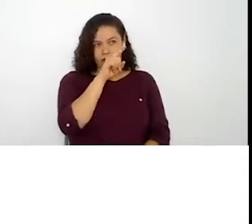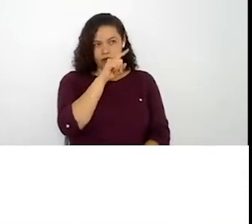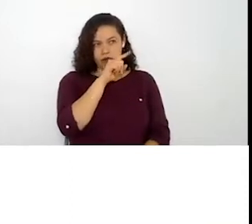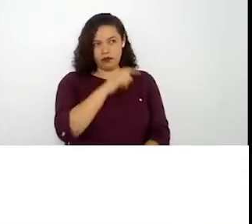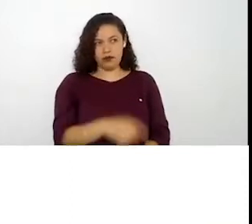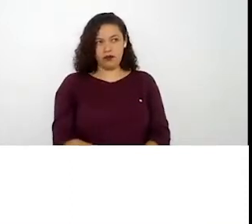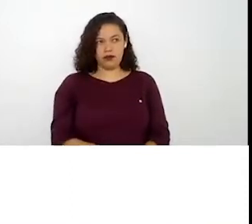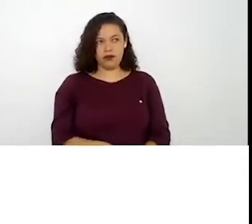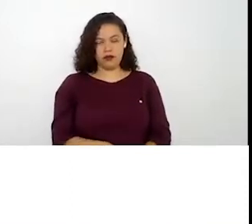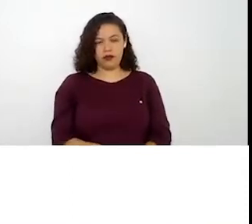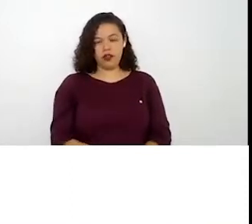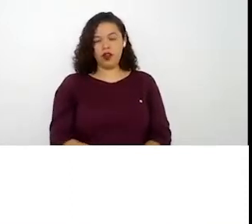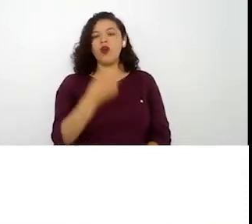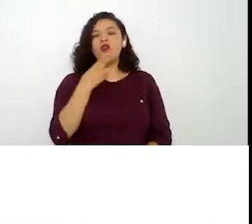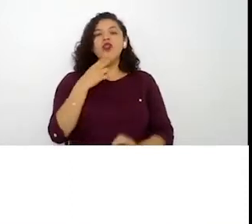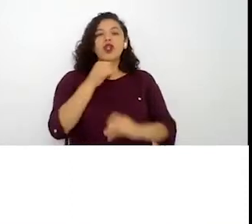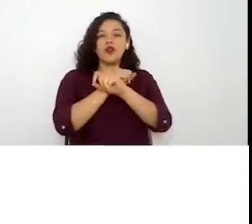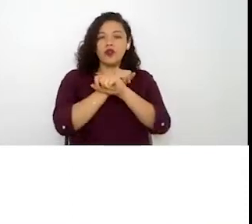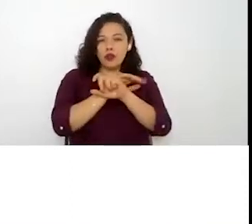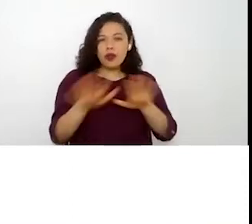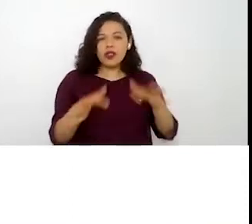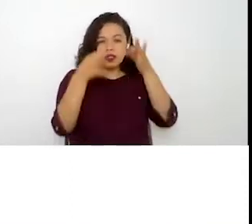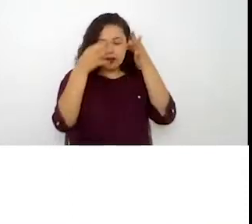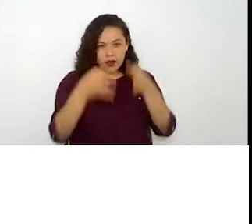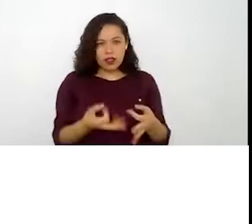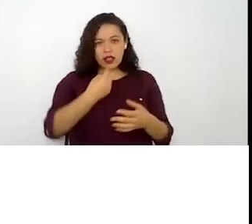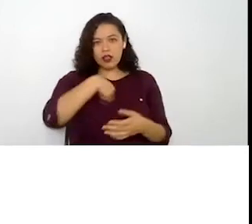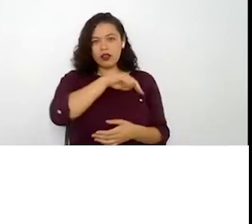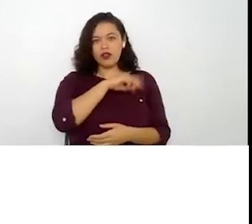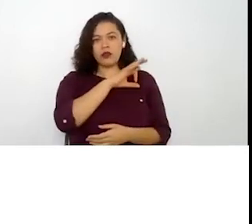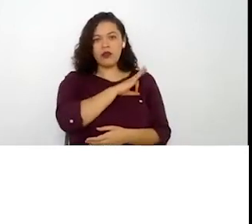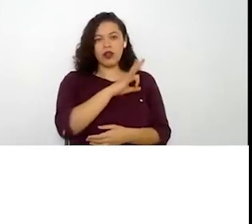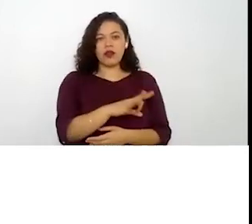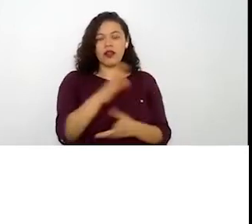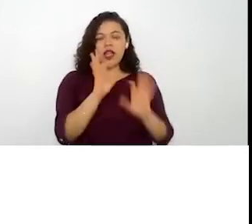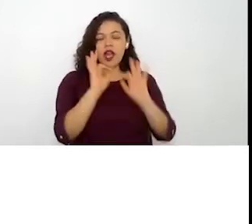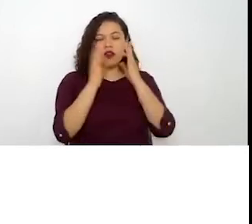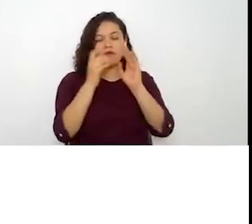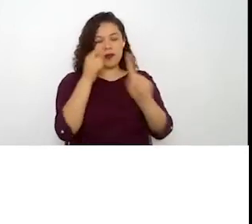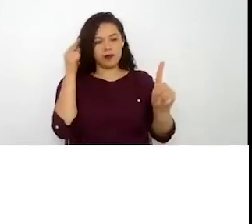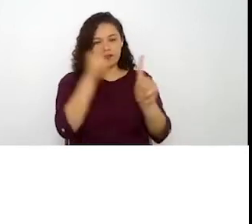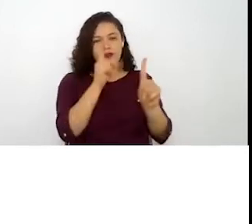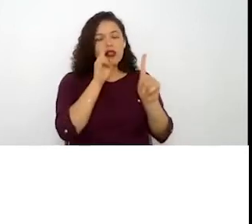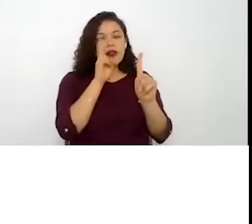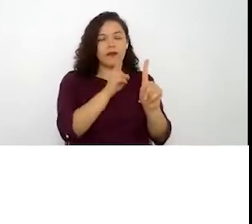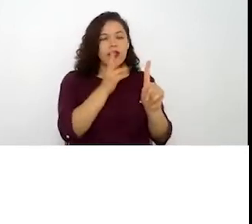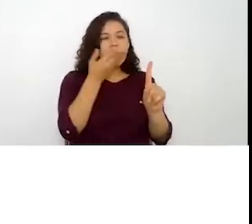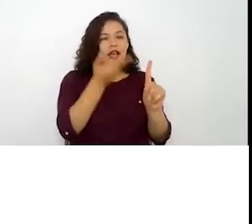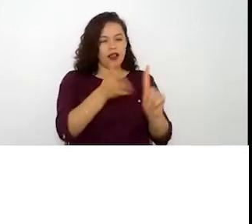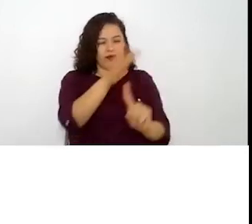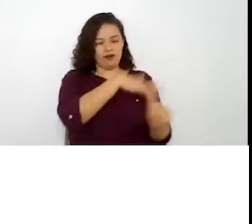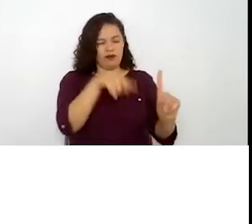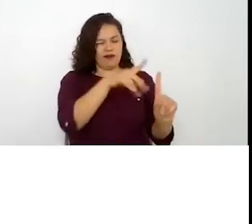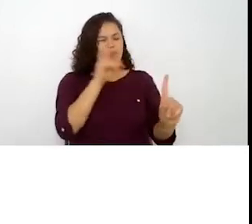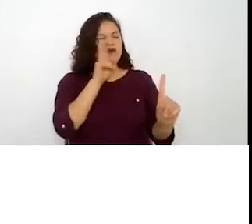de datos de datos oficiales que nos permitan de manera objetiva observar porque es un problema lo